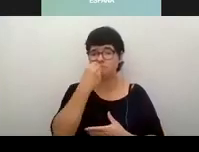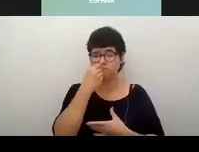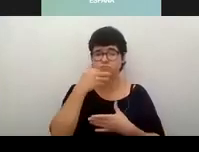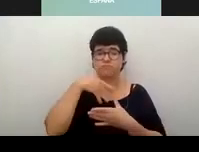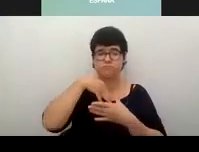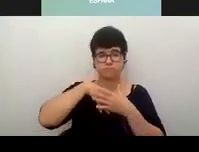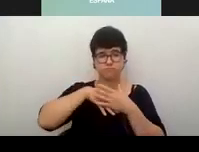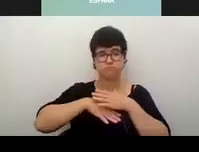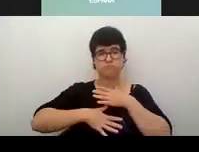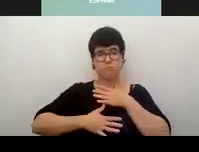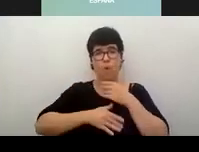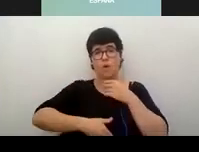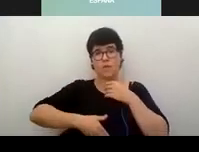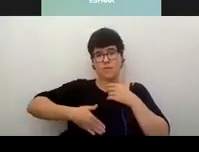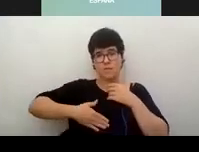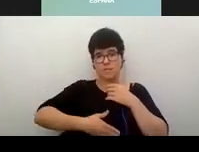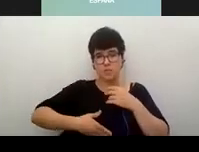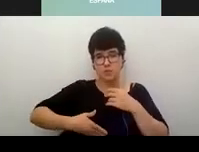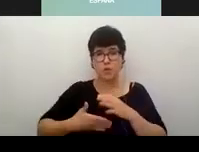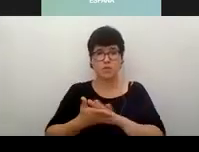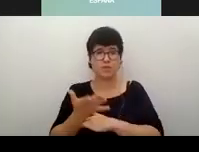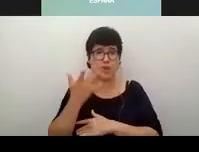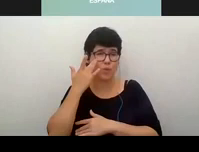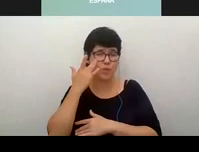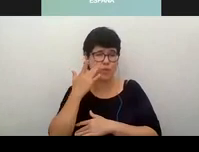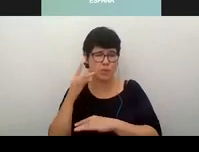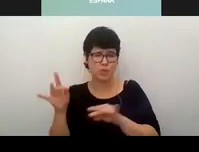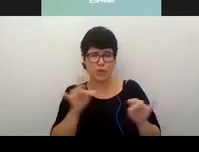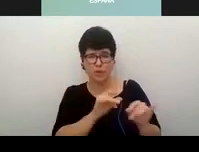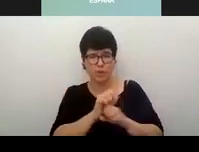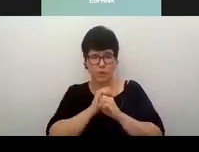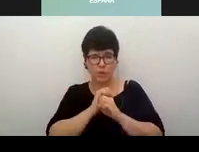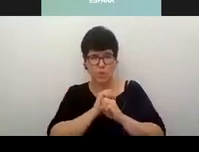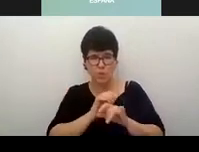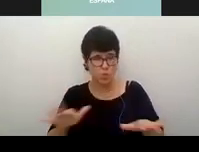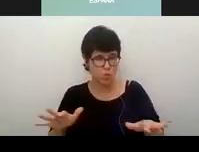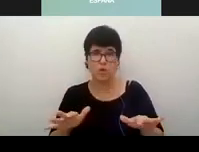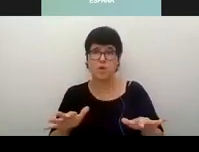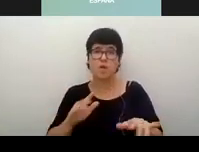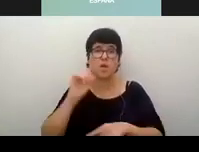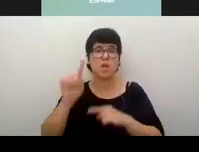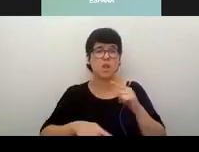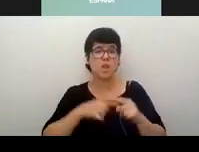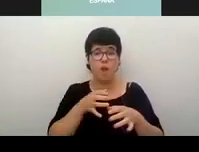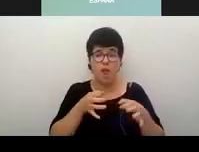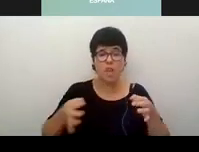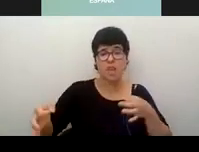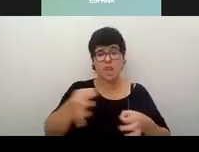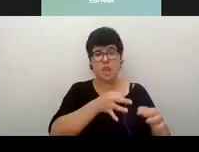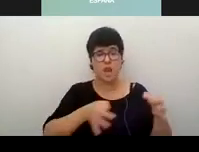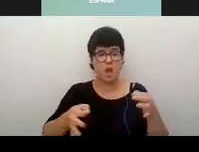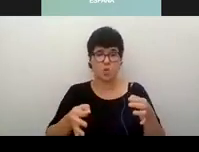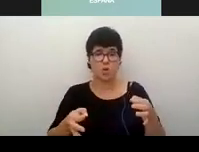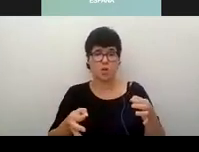hay como es azúcar puro, hay una descarga de insulina y ese azúcar acaba en nuestras células. Por lo tanto, y para